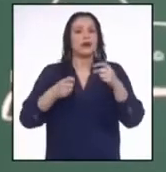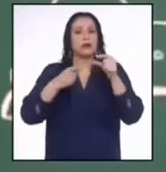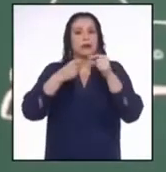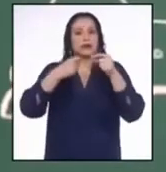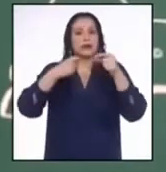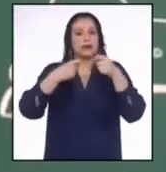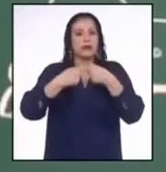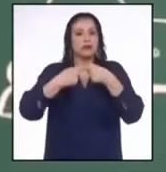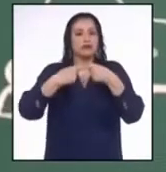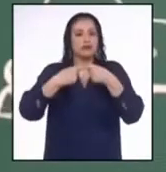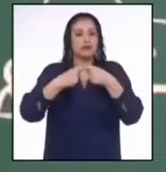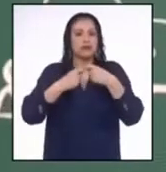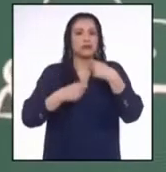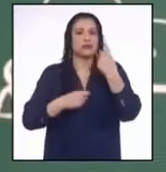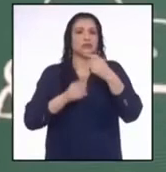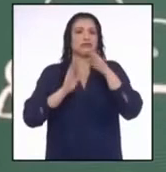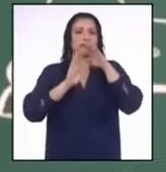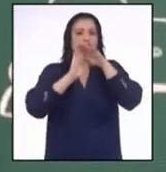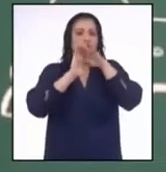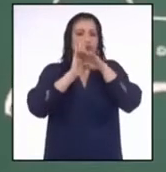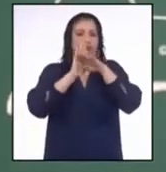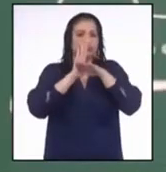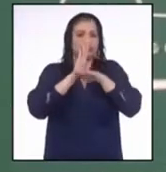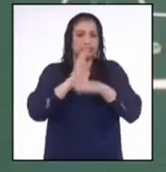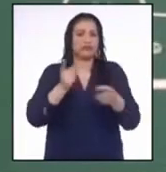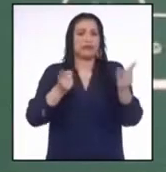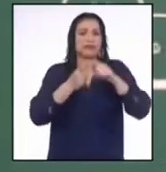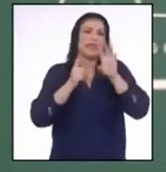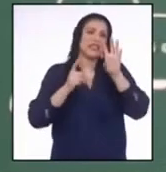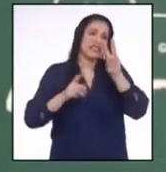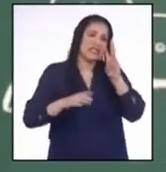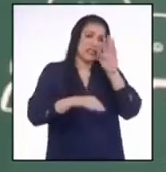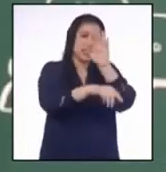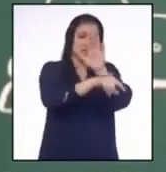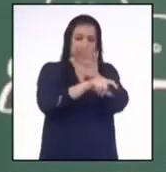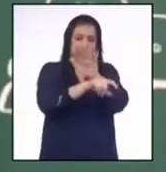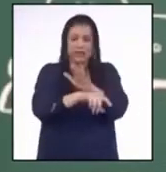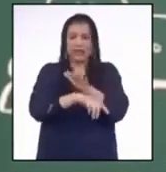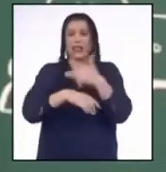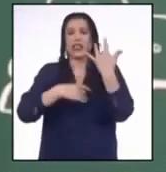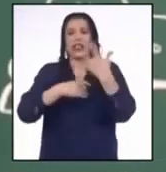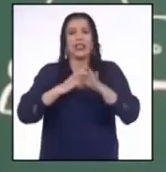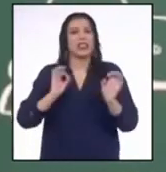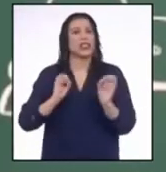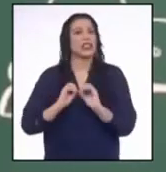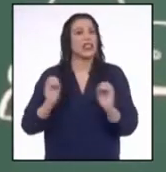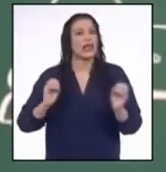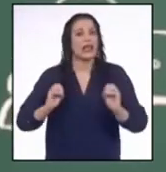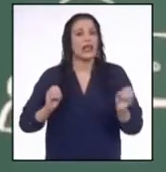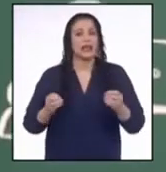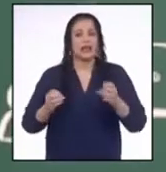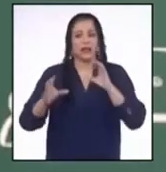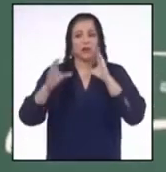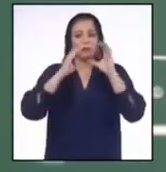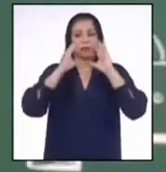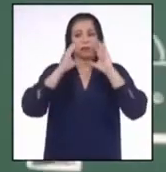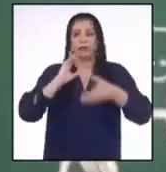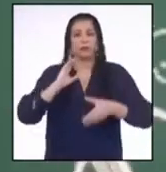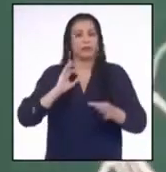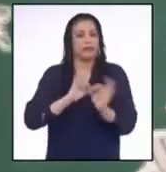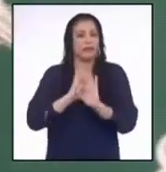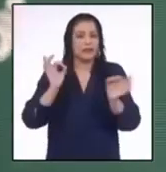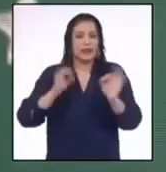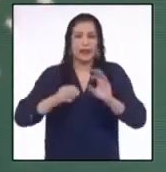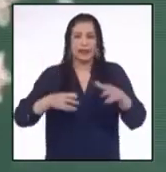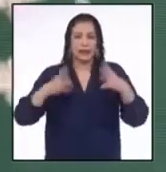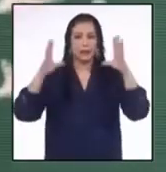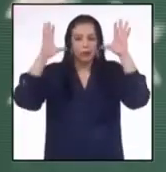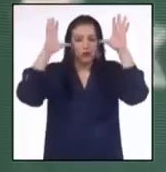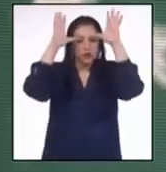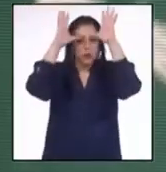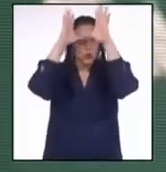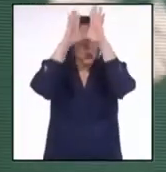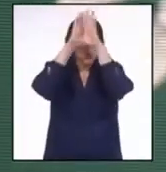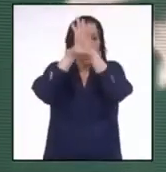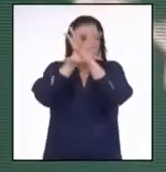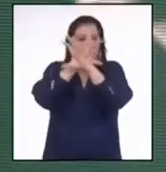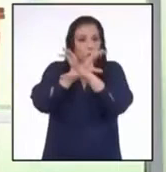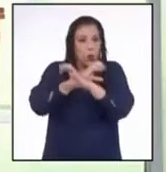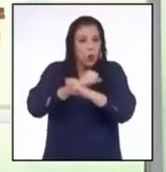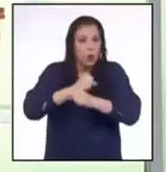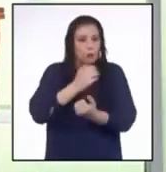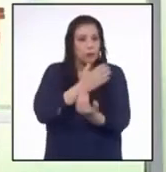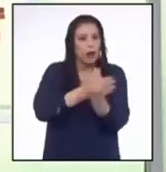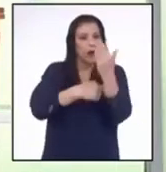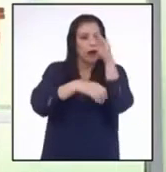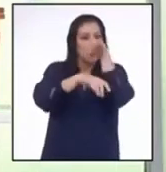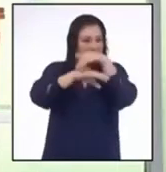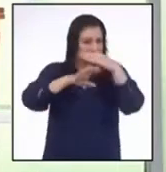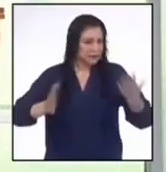duraba hasta las 6 de la tarde. O sea, desde esa hora estaba completamente incomunicada, estaba a oscuras. Tum, tum.